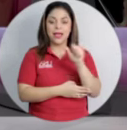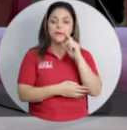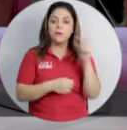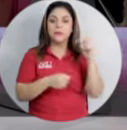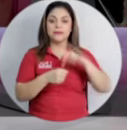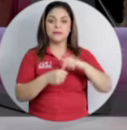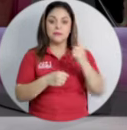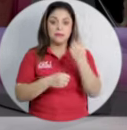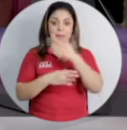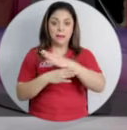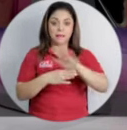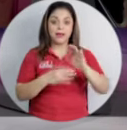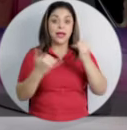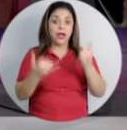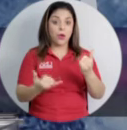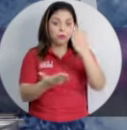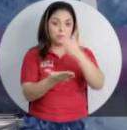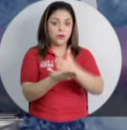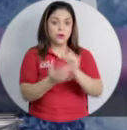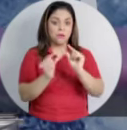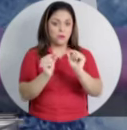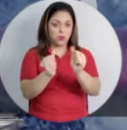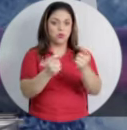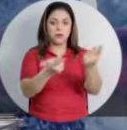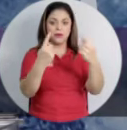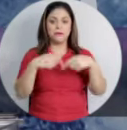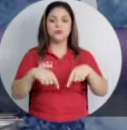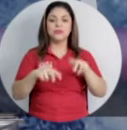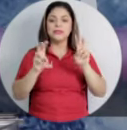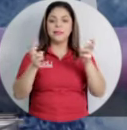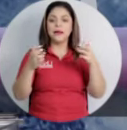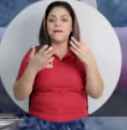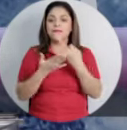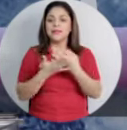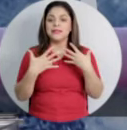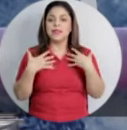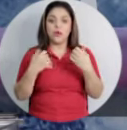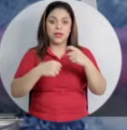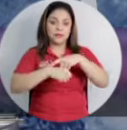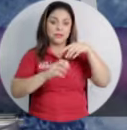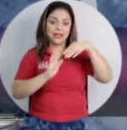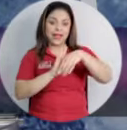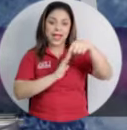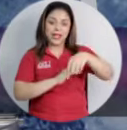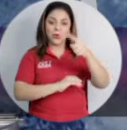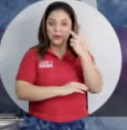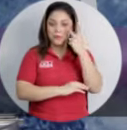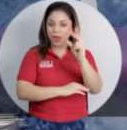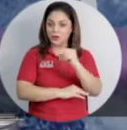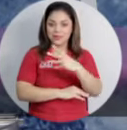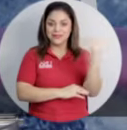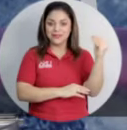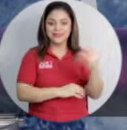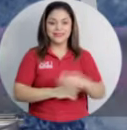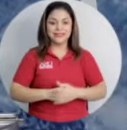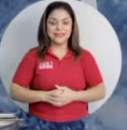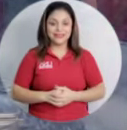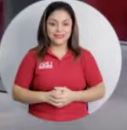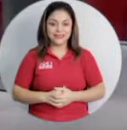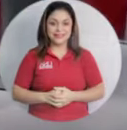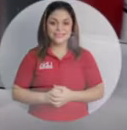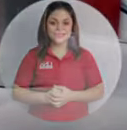por participar en este primer bloque. Vamos a ir a una pausa y ya volvemos con finanzas saludables en tiempos de crisis, aquí en Una Mirada. No se